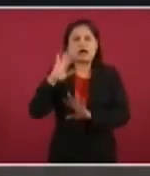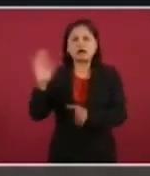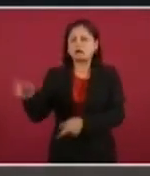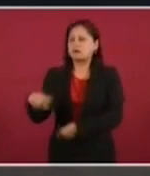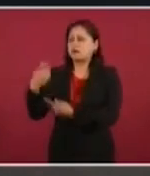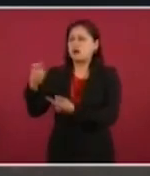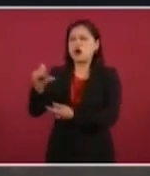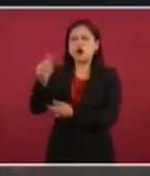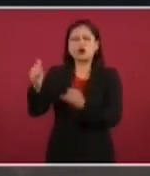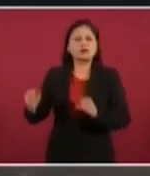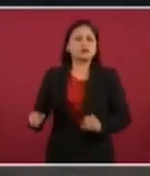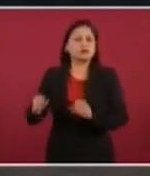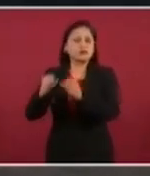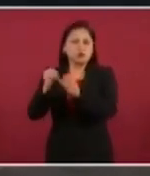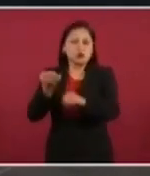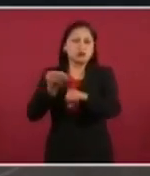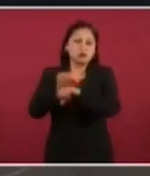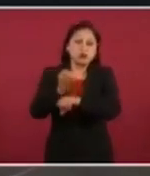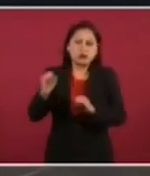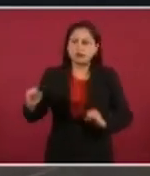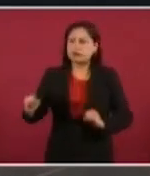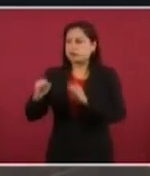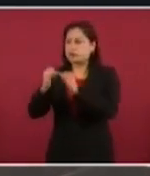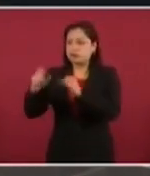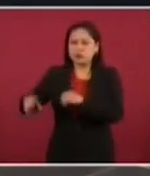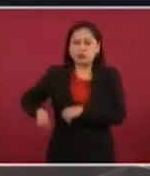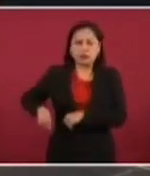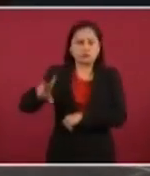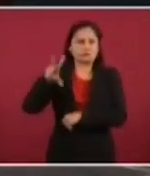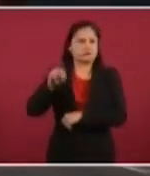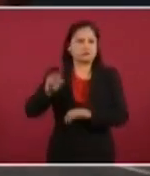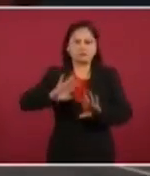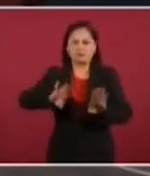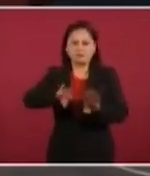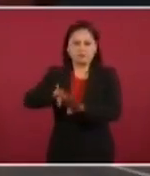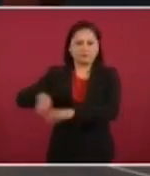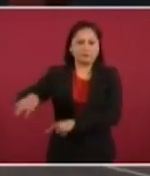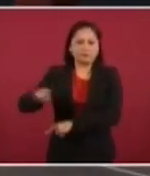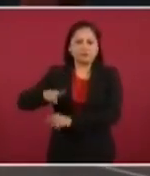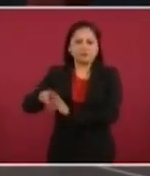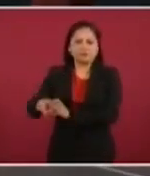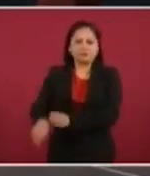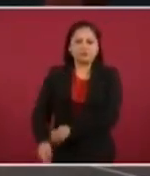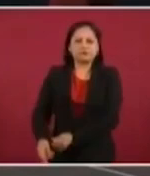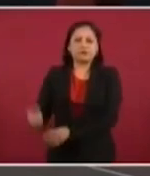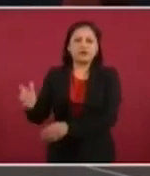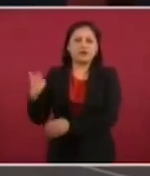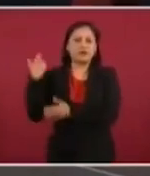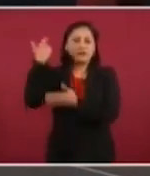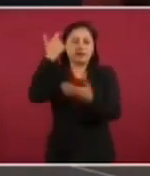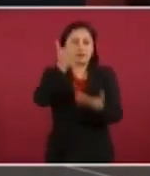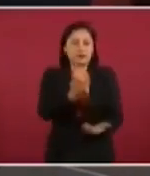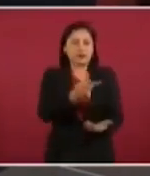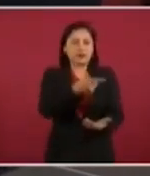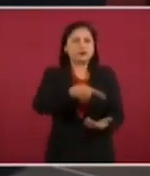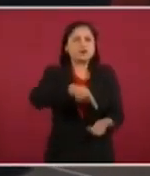del gobierno federal, estatal. Los padres de familia se están